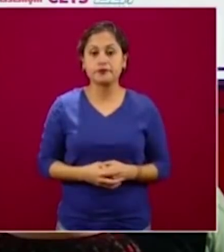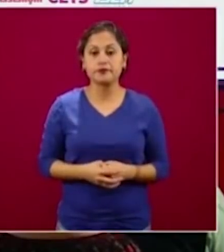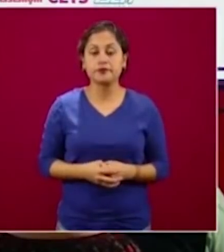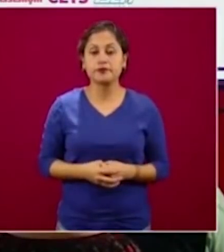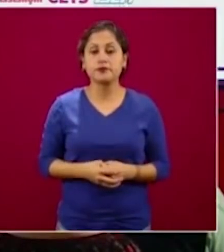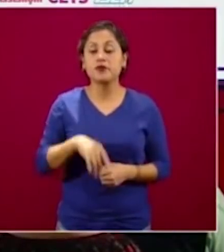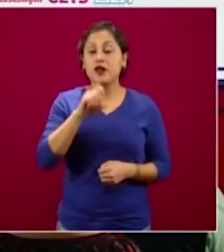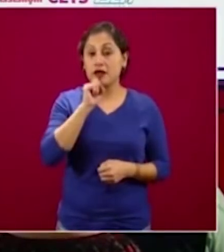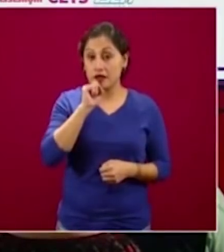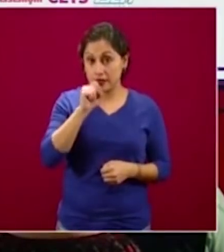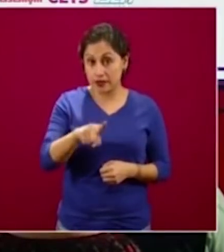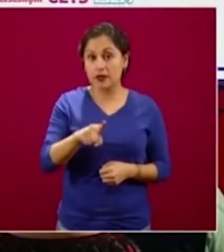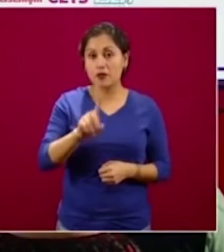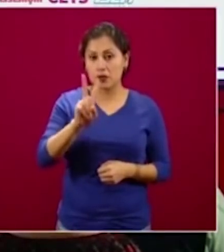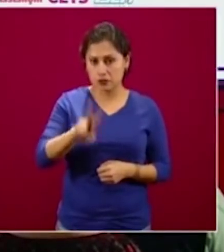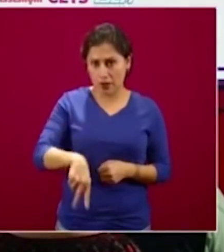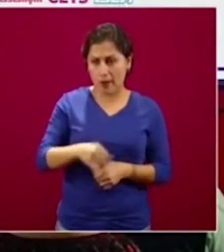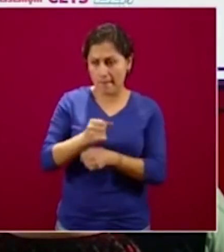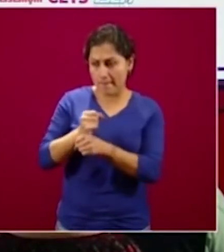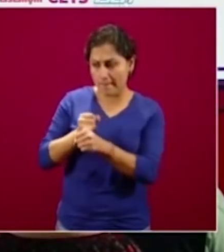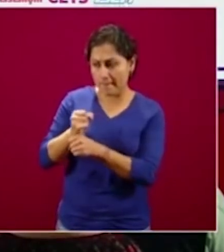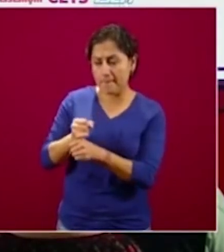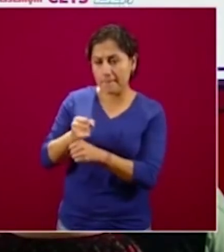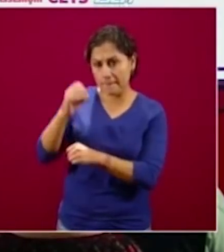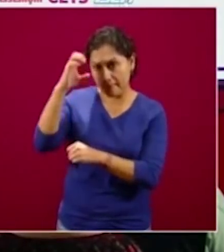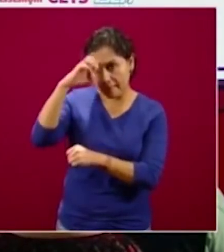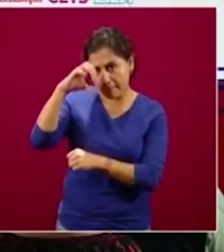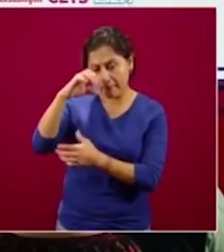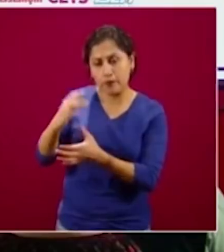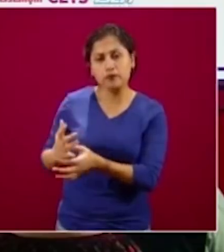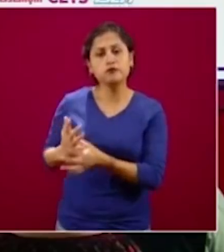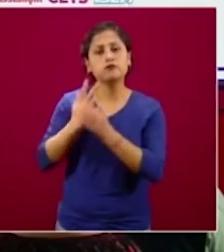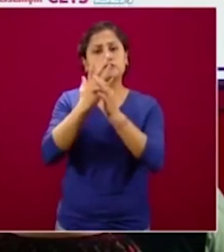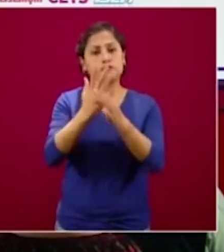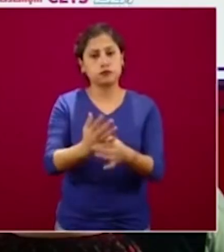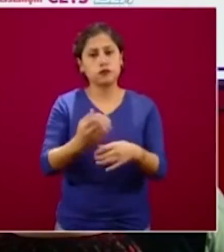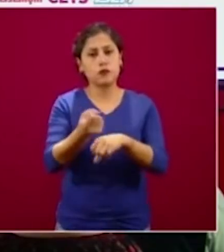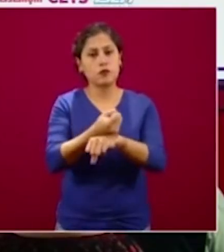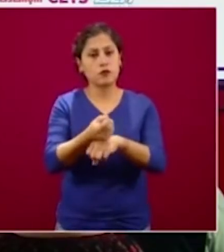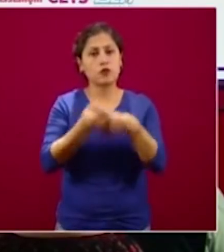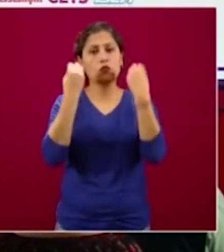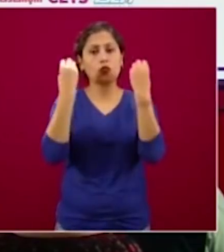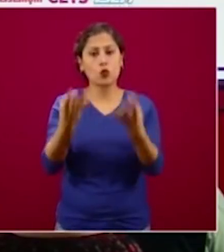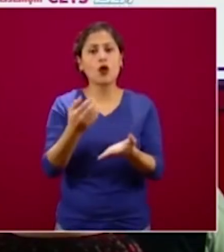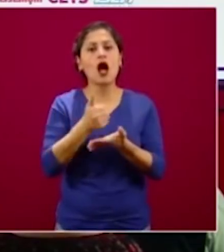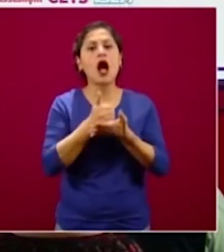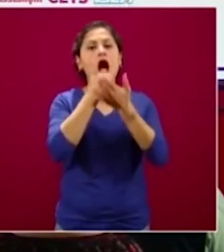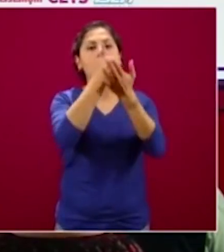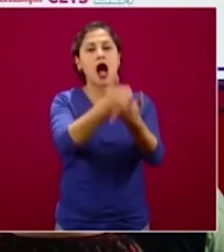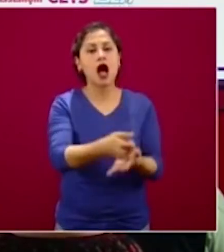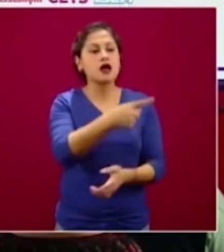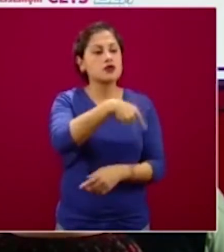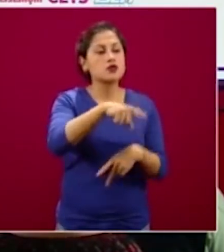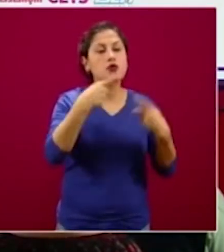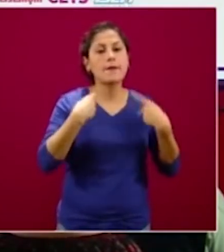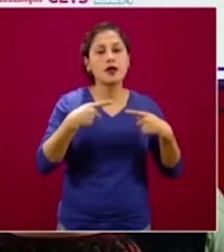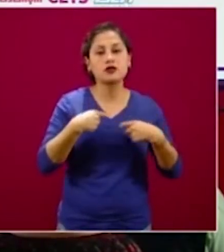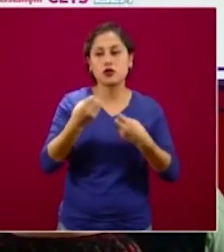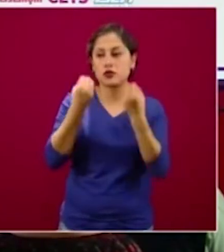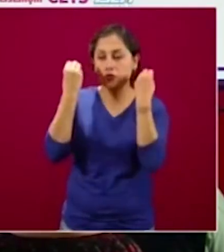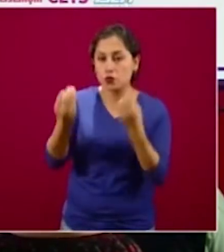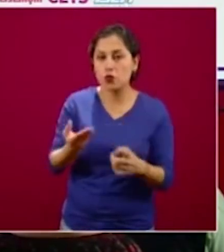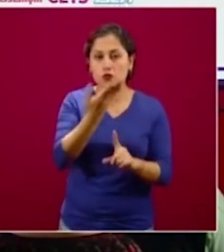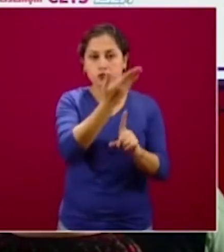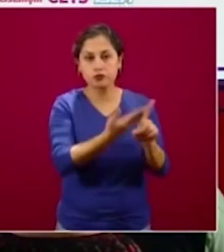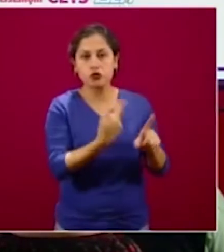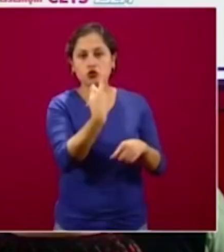demostrado también científicamente que la misma donación de sangre beneficia la salud, mejora el estado cardiovascular